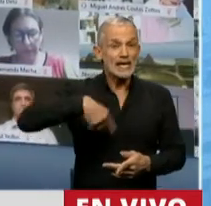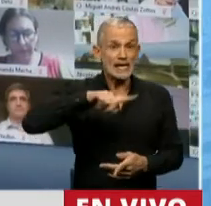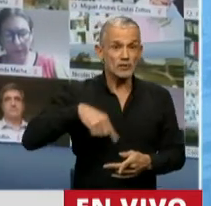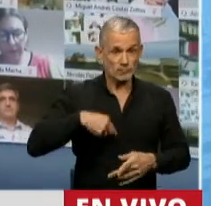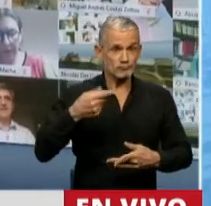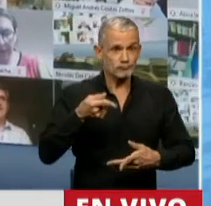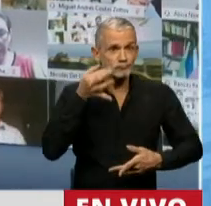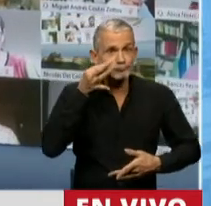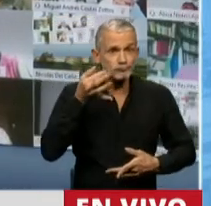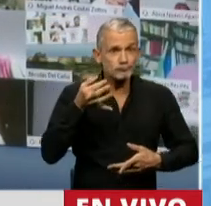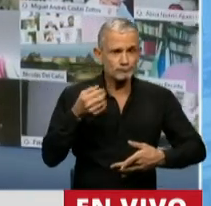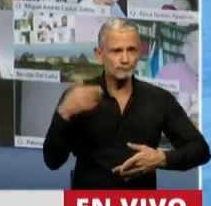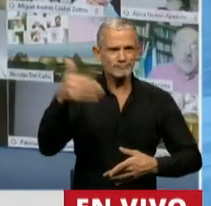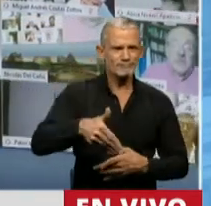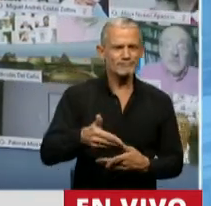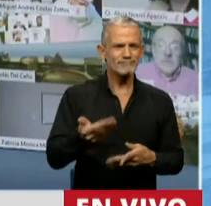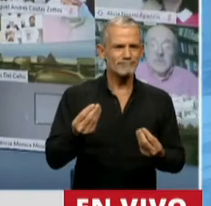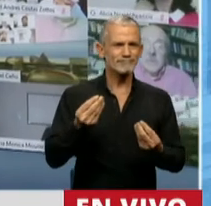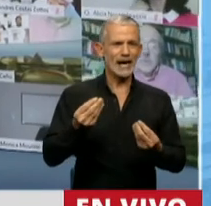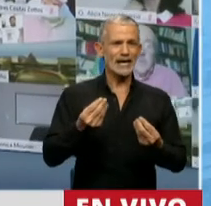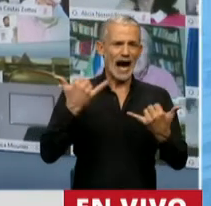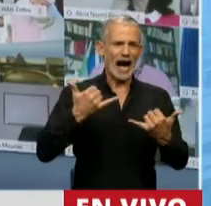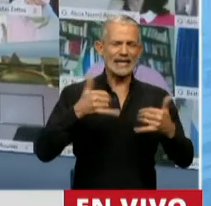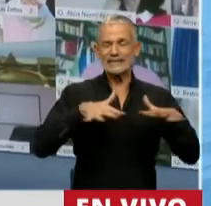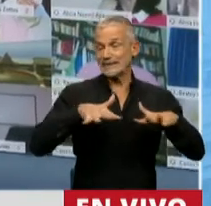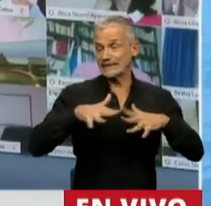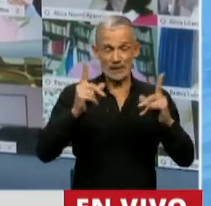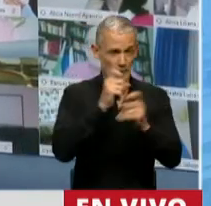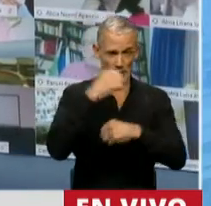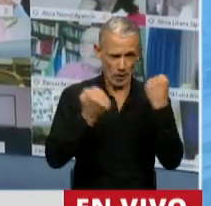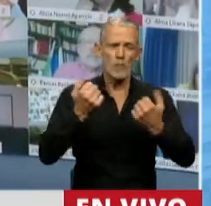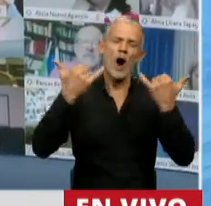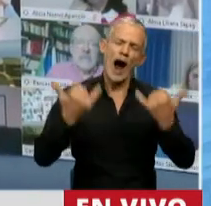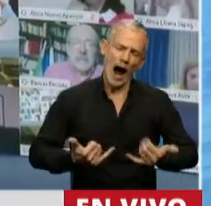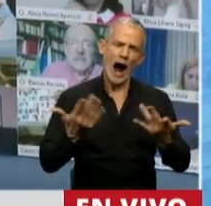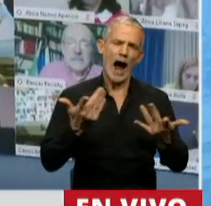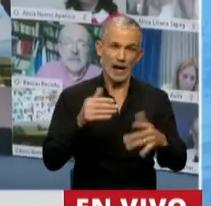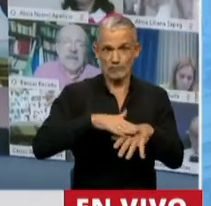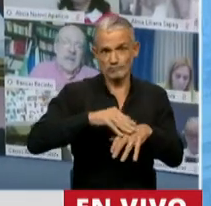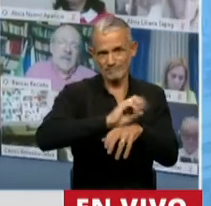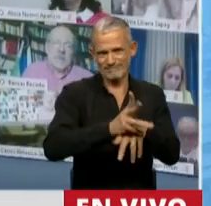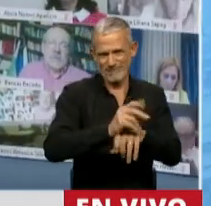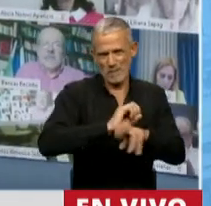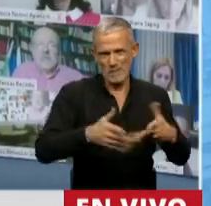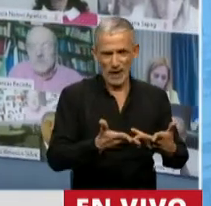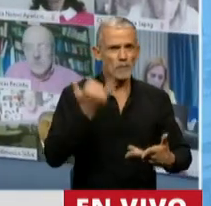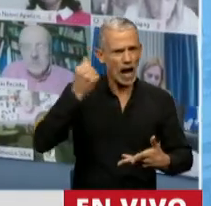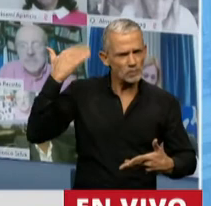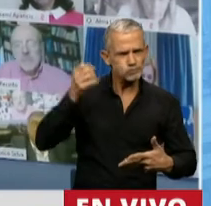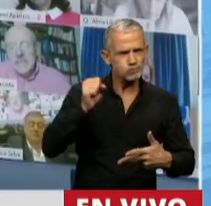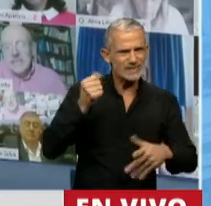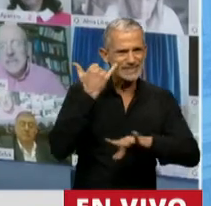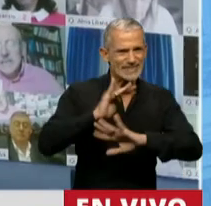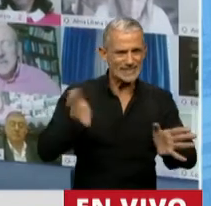Asistimos, y justamente por eso lo estaba diciendo, a una crisis sin precedentes, agravada por la pandemia, pero sin precedentes ya